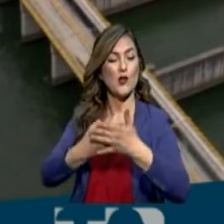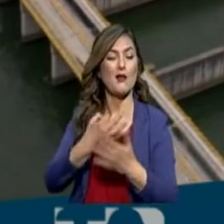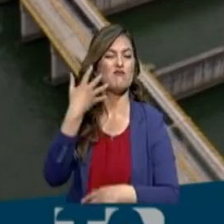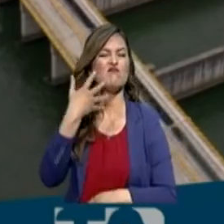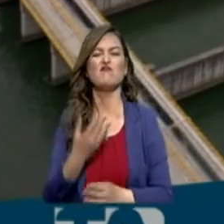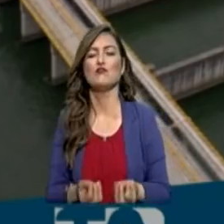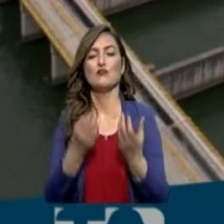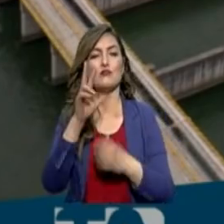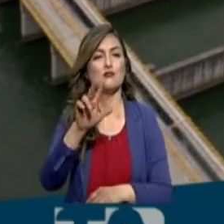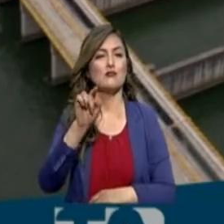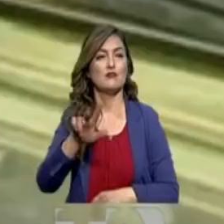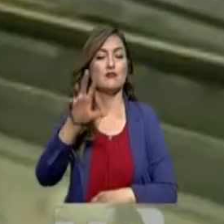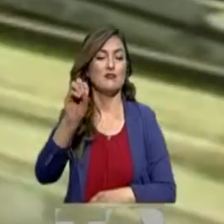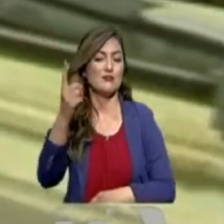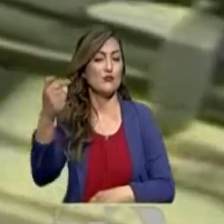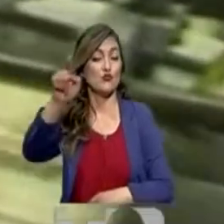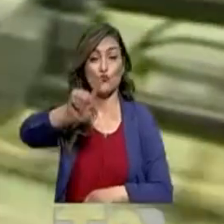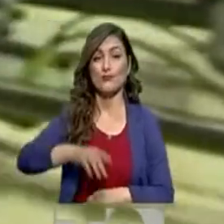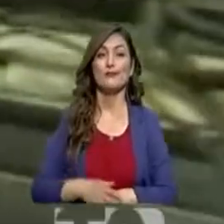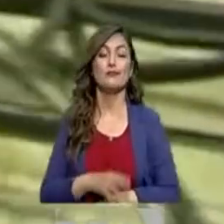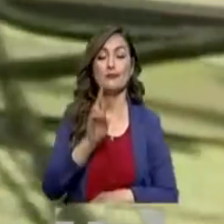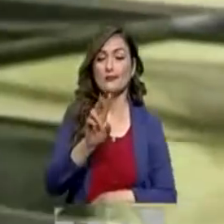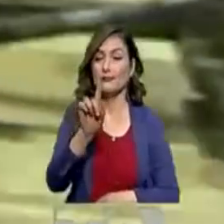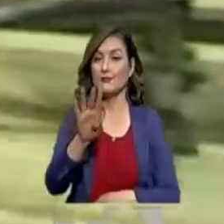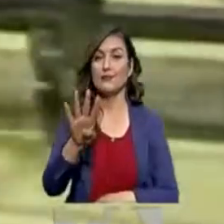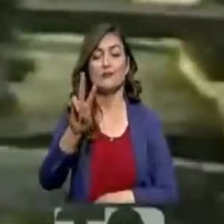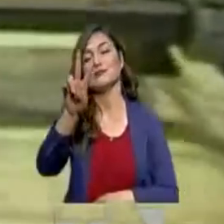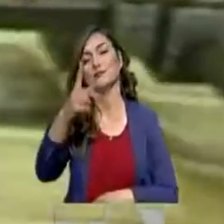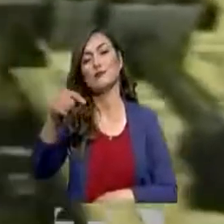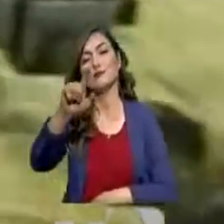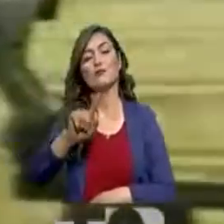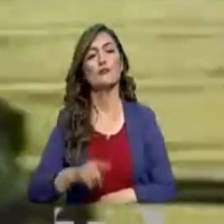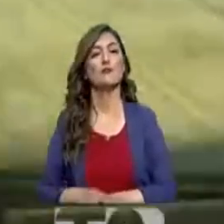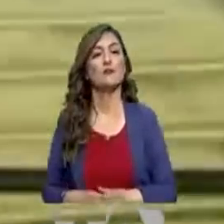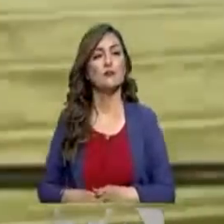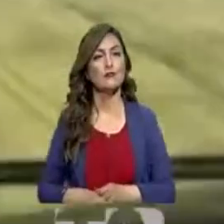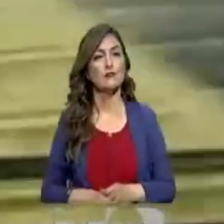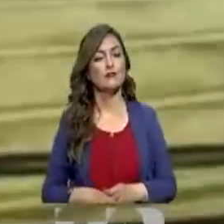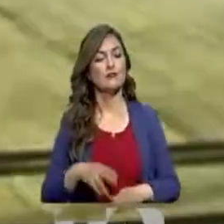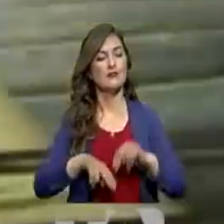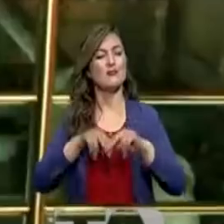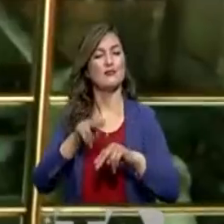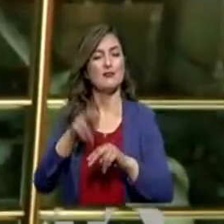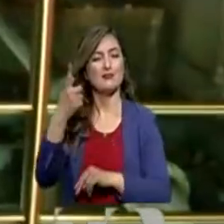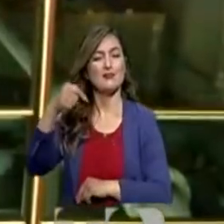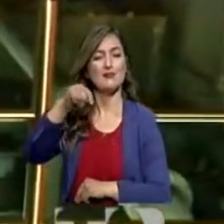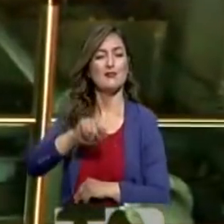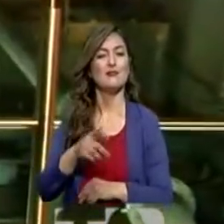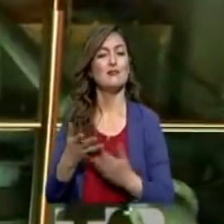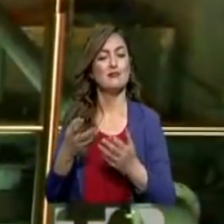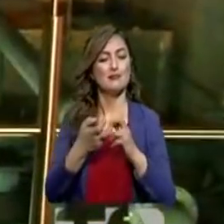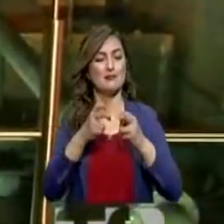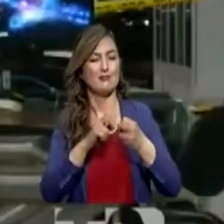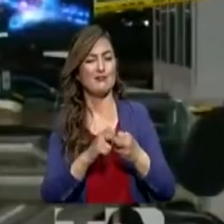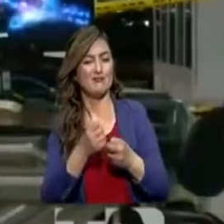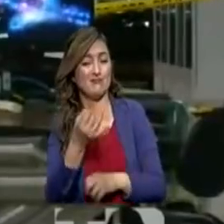fecha asciende a 3.300, es decir, 2.142 millones más. Una obra multimillonaria con un sinnúmero de